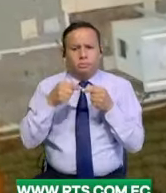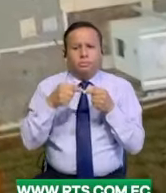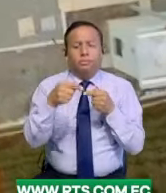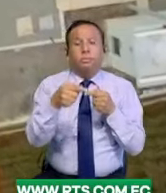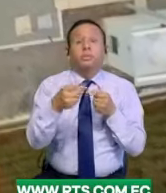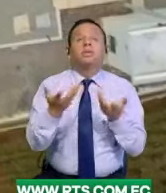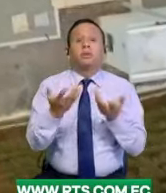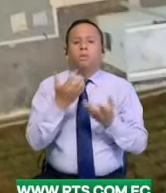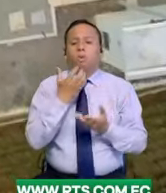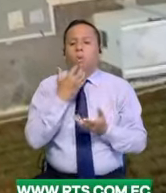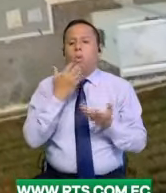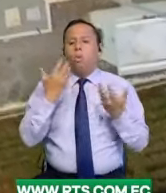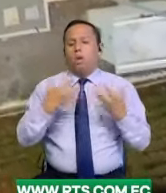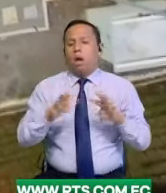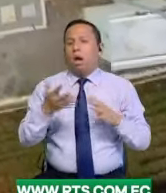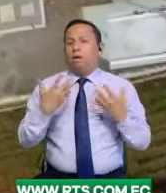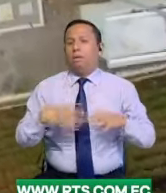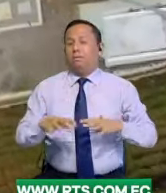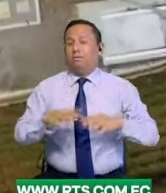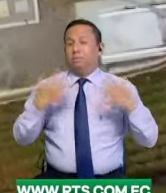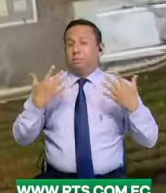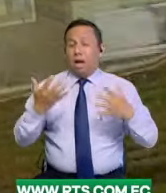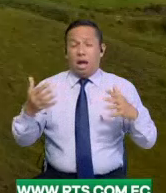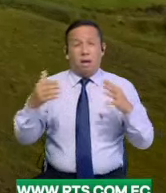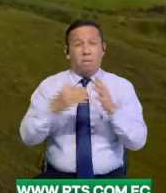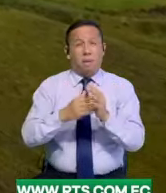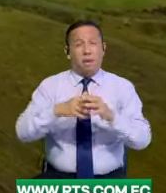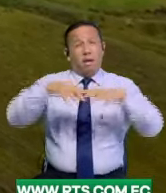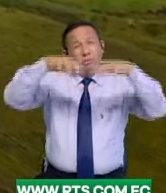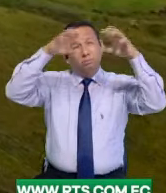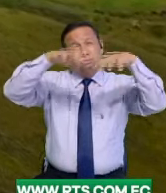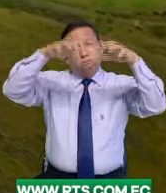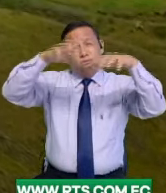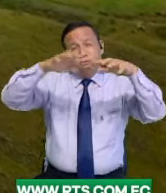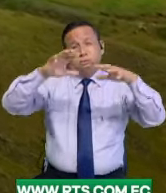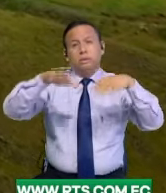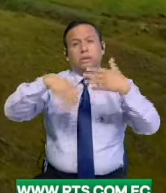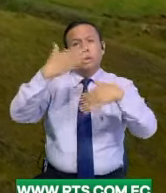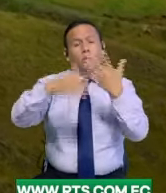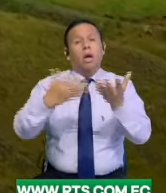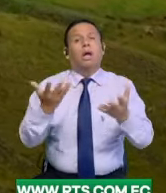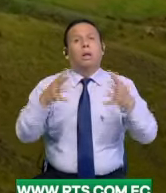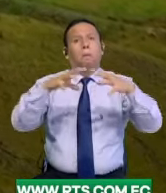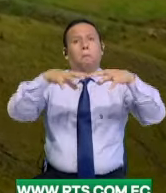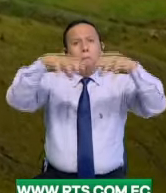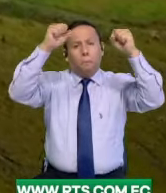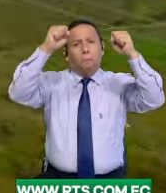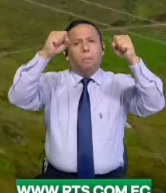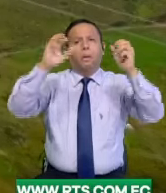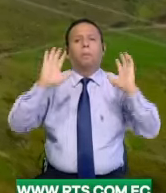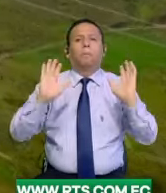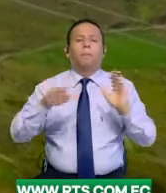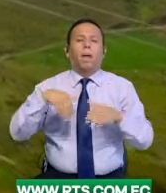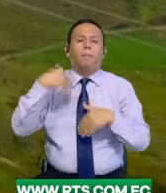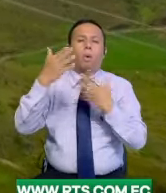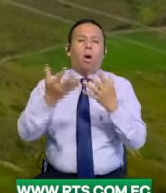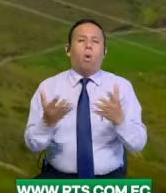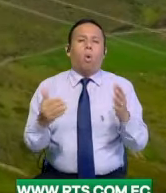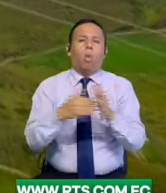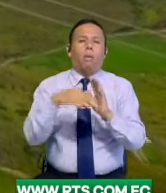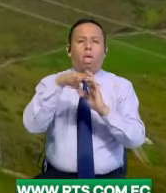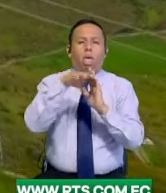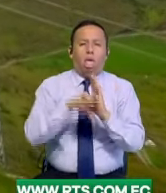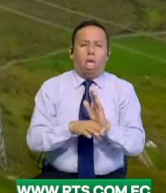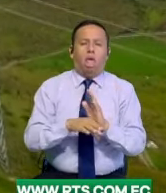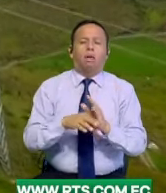vie por eso trabajan para evitar que vuelvan los apagones por nueva generación contratada pero adicionalmente